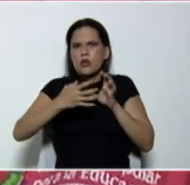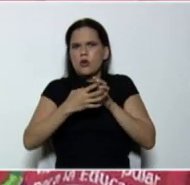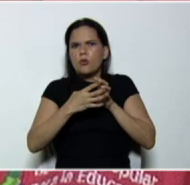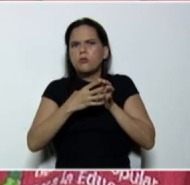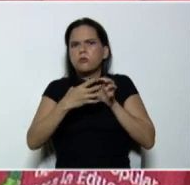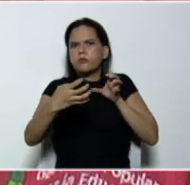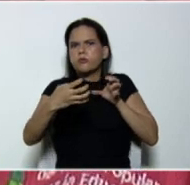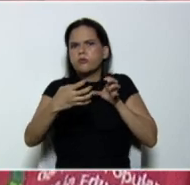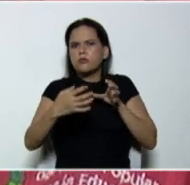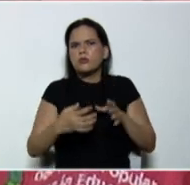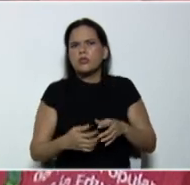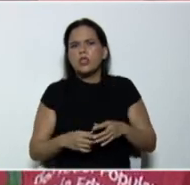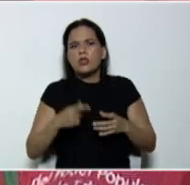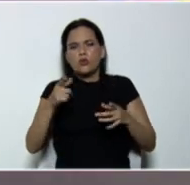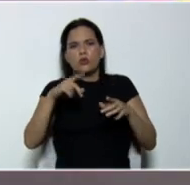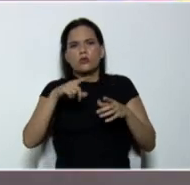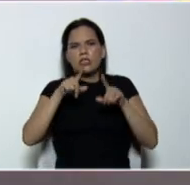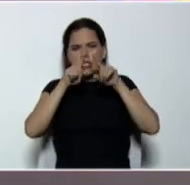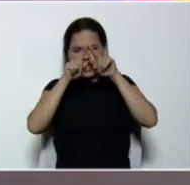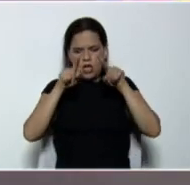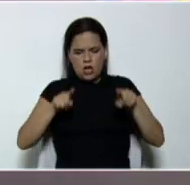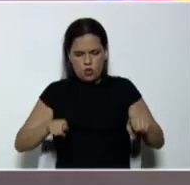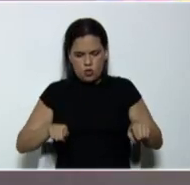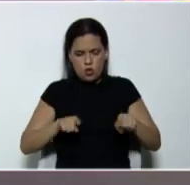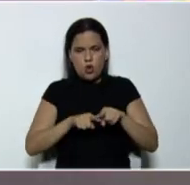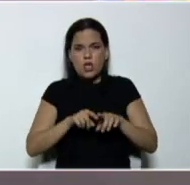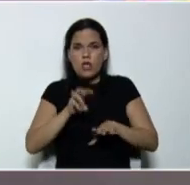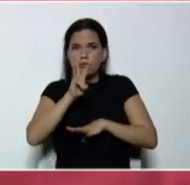está compuesto por tres lados.